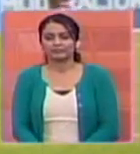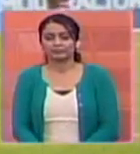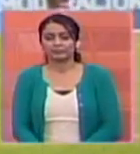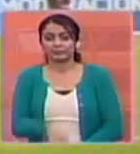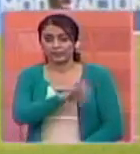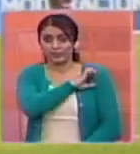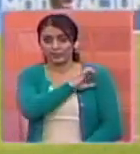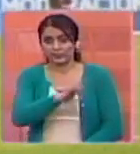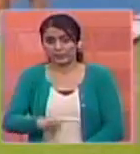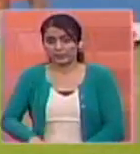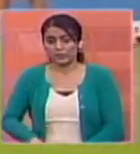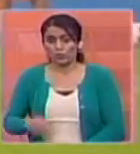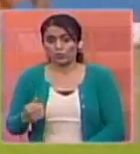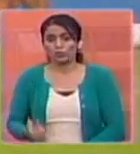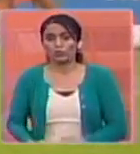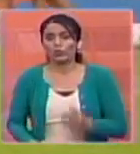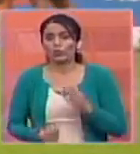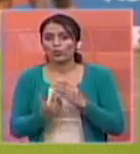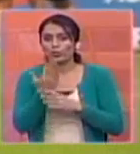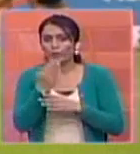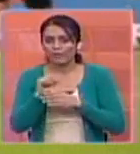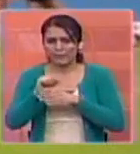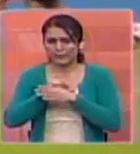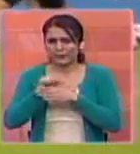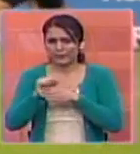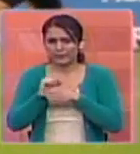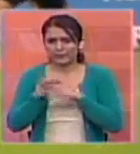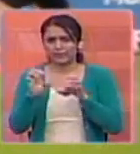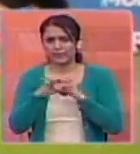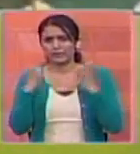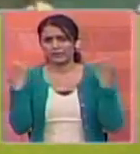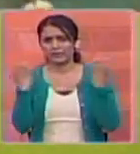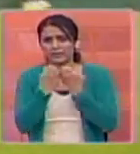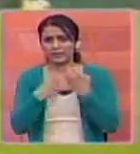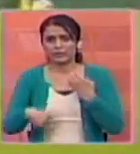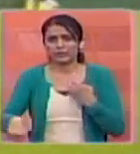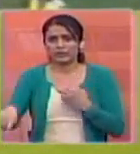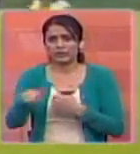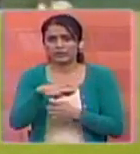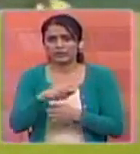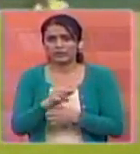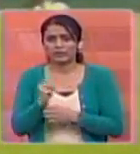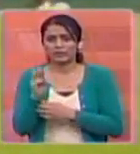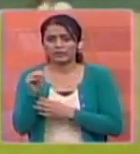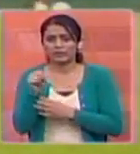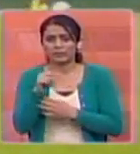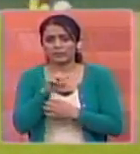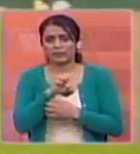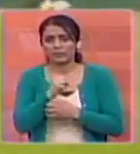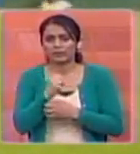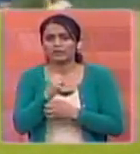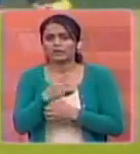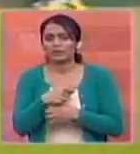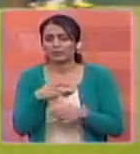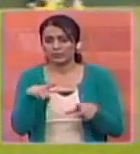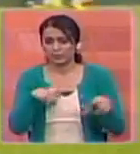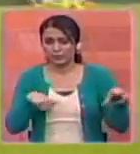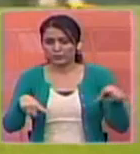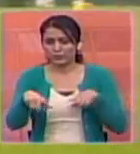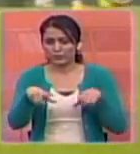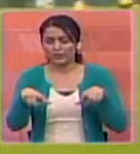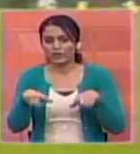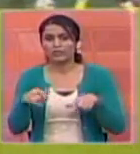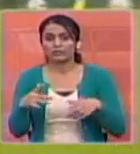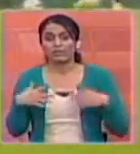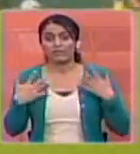Emelec cumplió una nueva jornada de trabajos en el complejo de Los Amanes con la mirada puesta en su choque de revancha frente a Fuerza Amarilla. El volante Abel Araujo se muestra contento por el